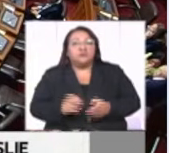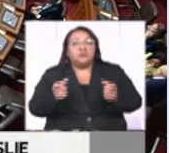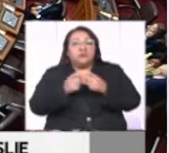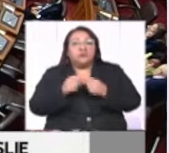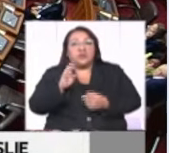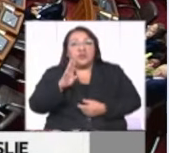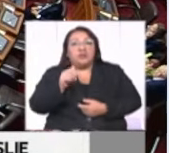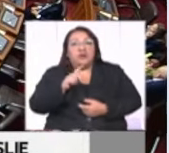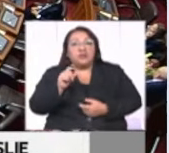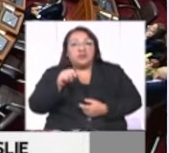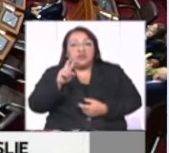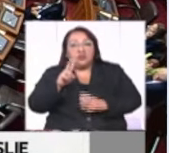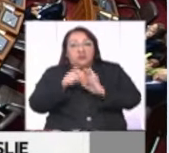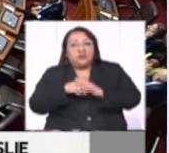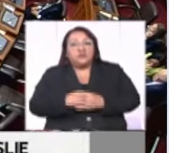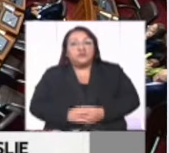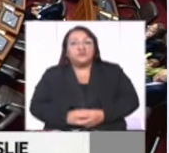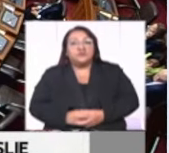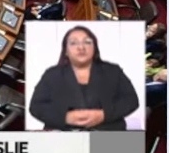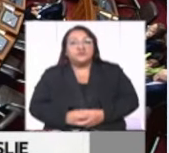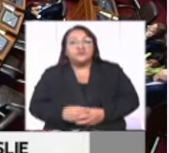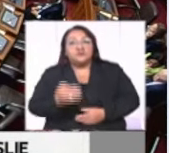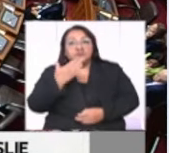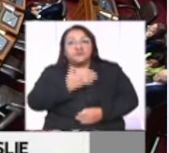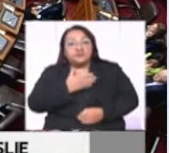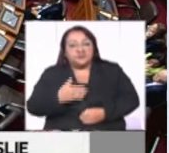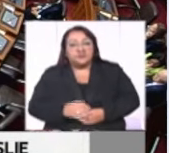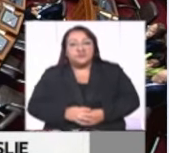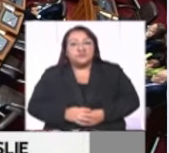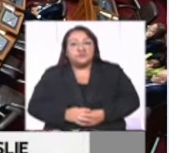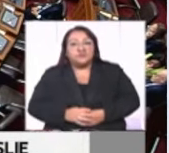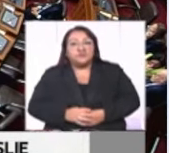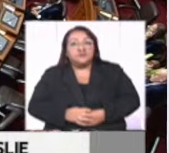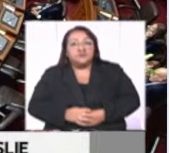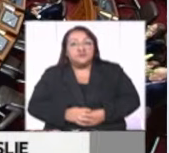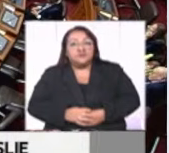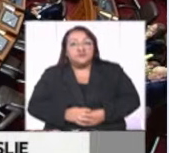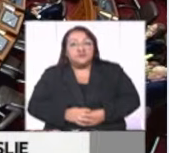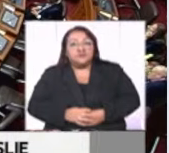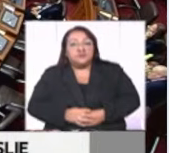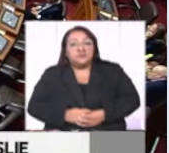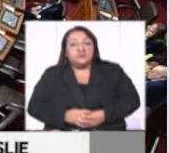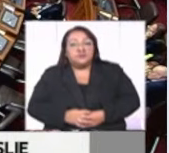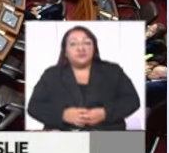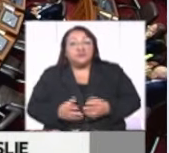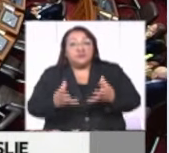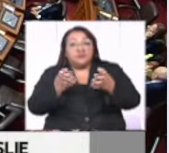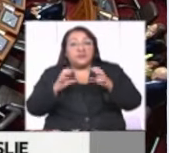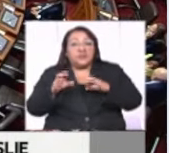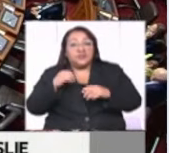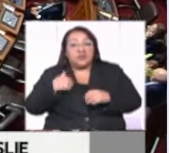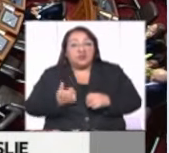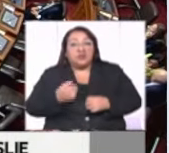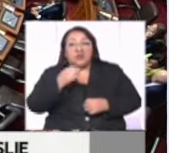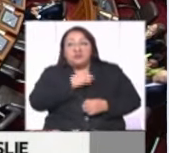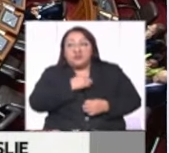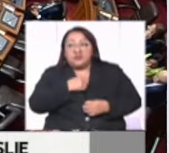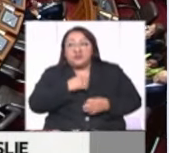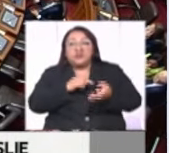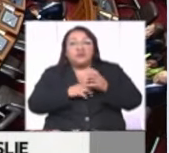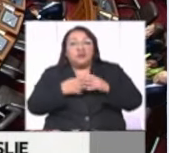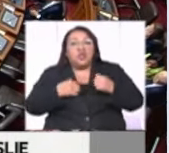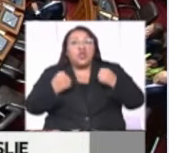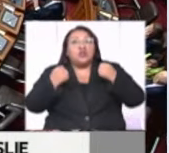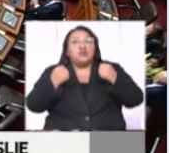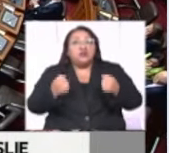2 minutos. Muchas gracias, señor presidente. Lo que intentó hacer la señora ministra claramente es